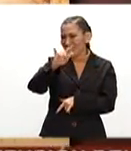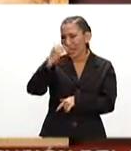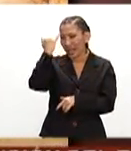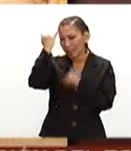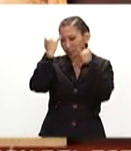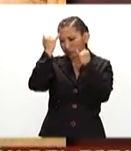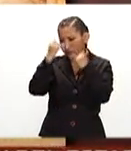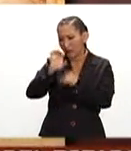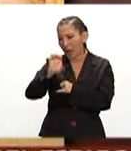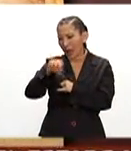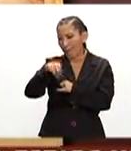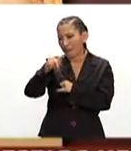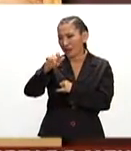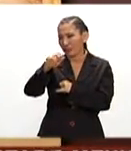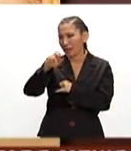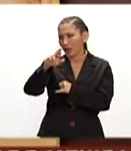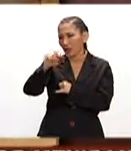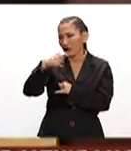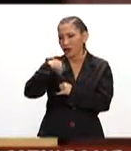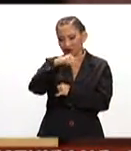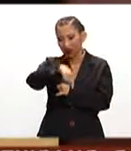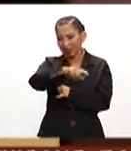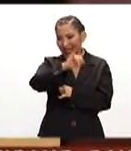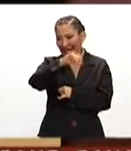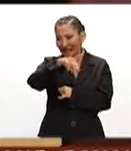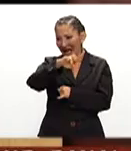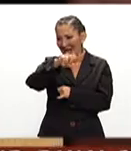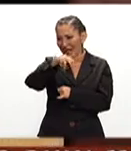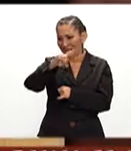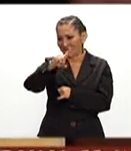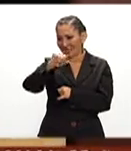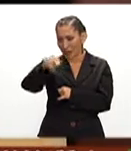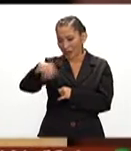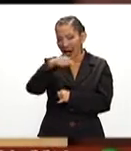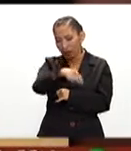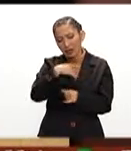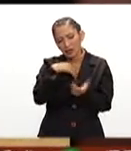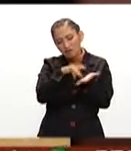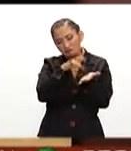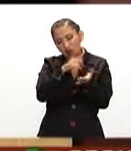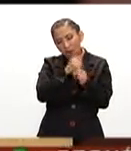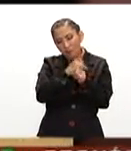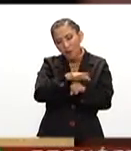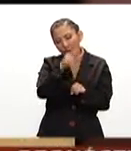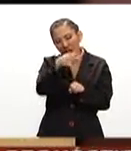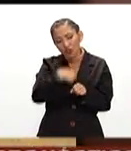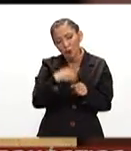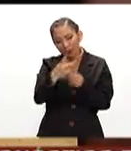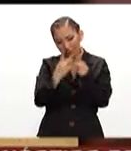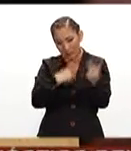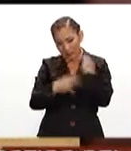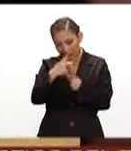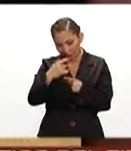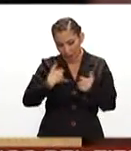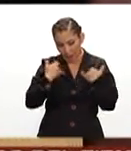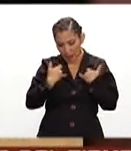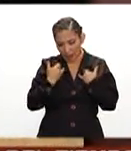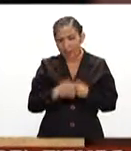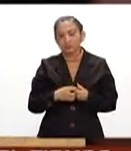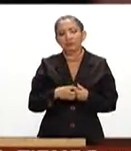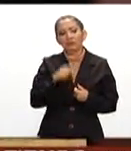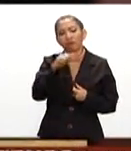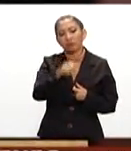a la que fui, que es promovida por el INADEM. Ahí obtuve toda la información de un crédito joven.